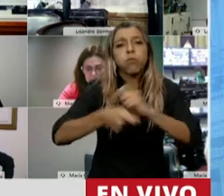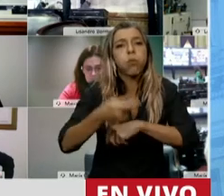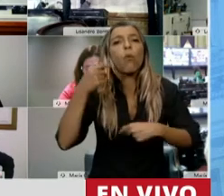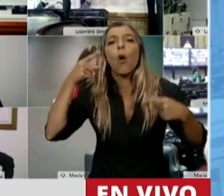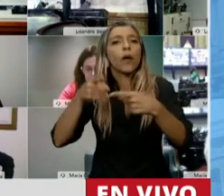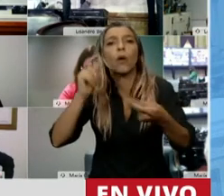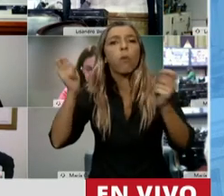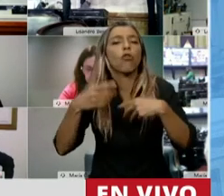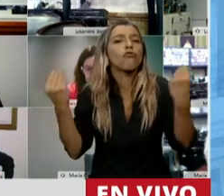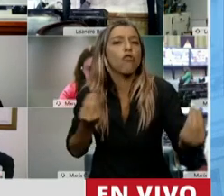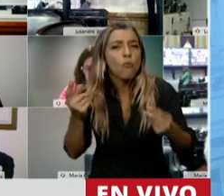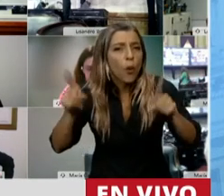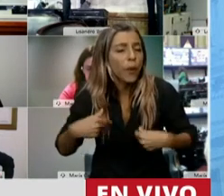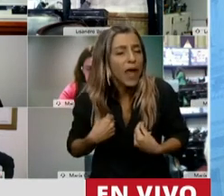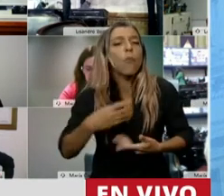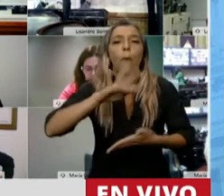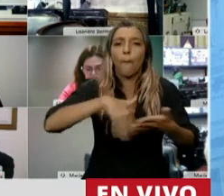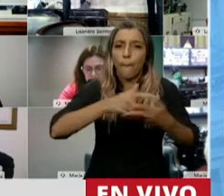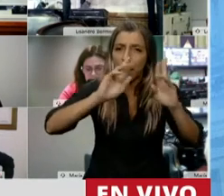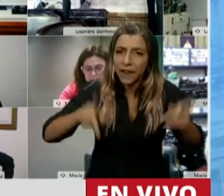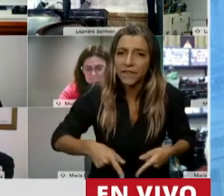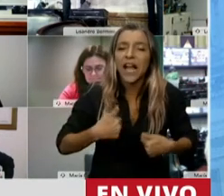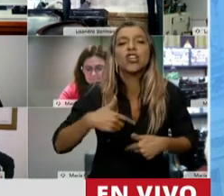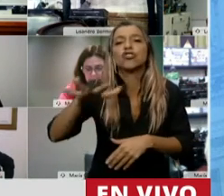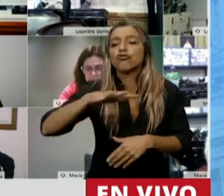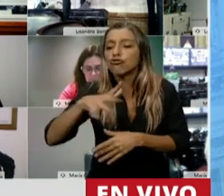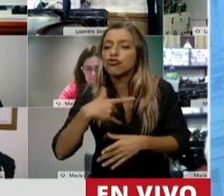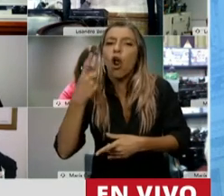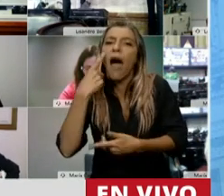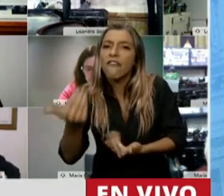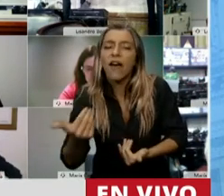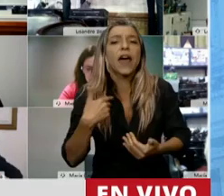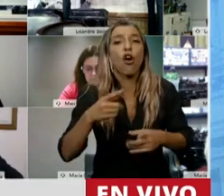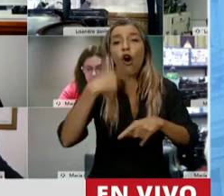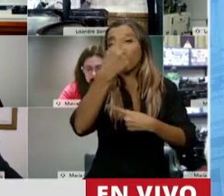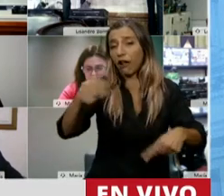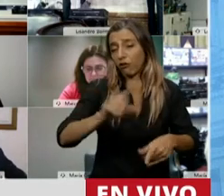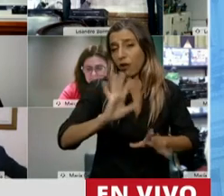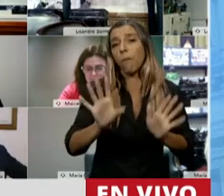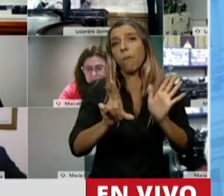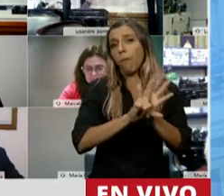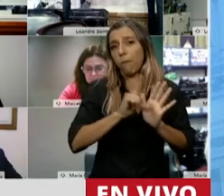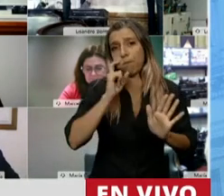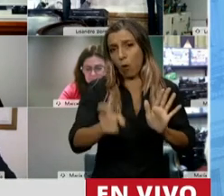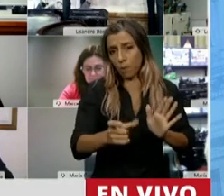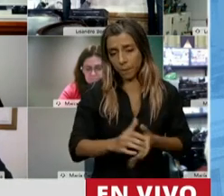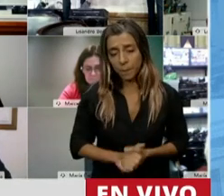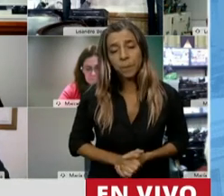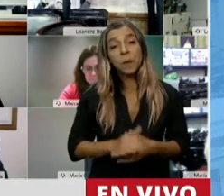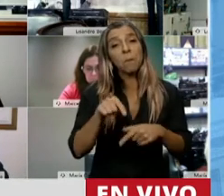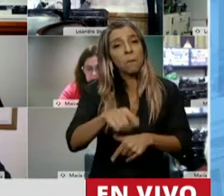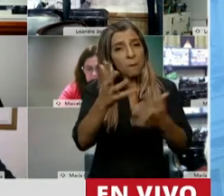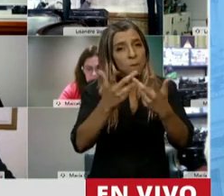provincia y en zonas habilitadas para tal cosa. Lo otro es ilegalidad. Pero lo que hace este proyecto,